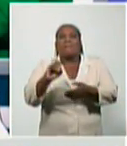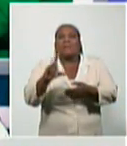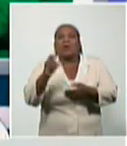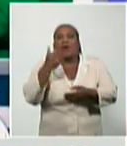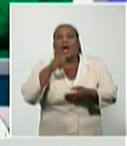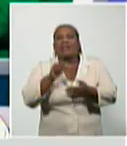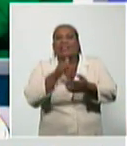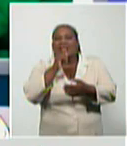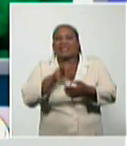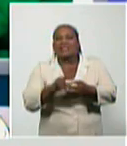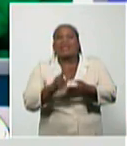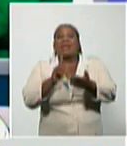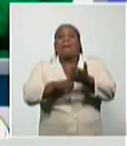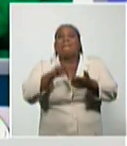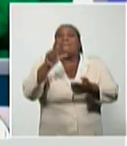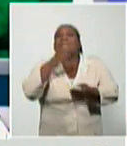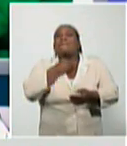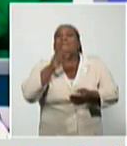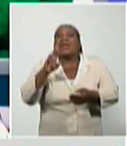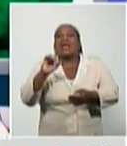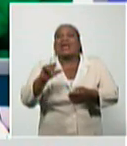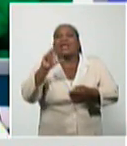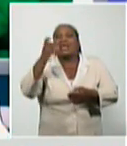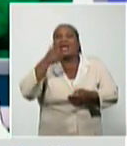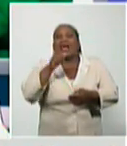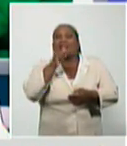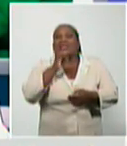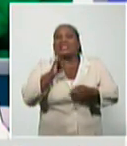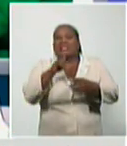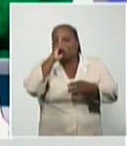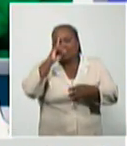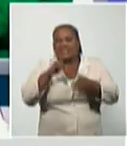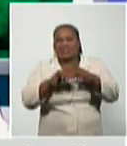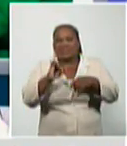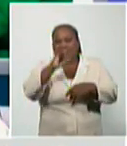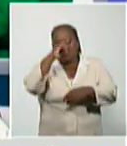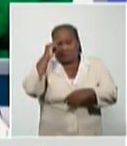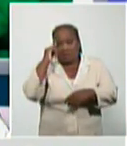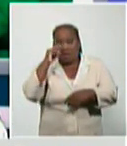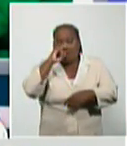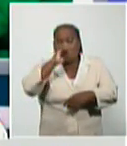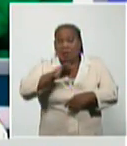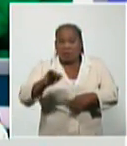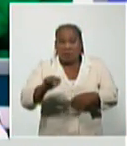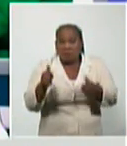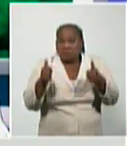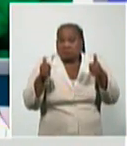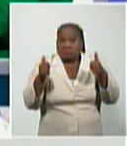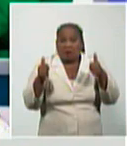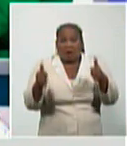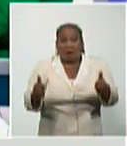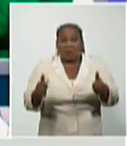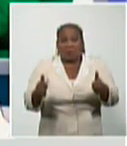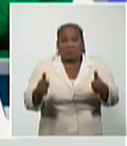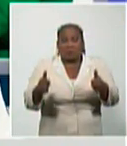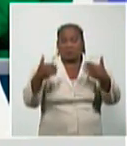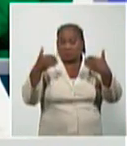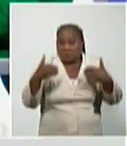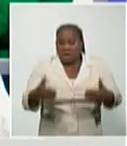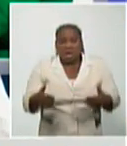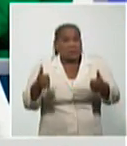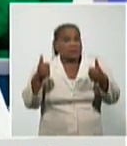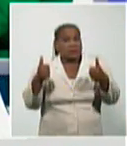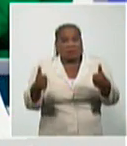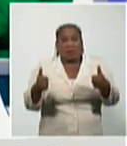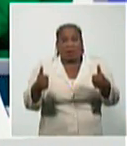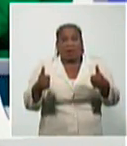pericarditis. Hay que tener en cuenta, eran niños sanos, son niños sanos, con un